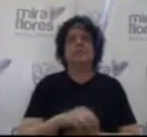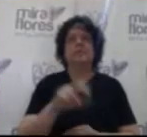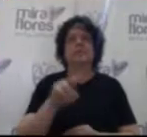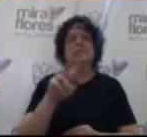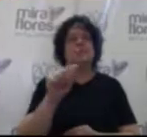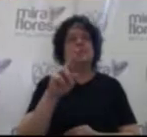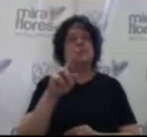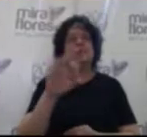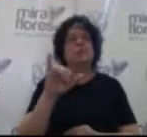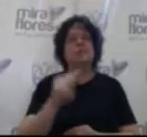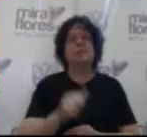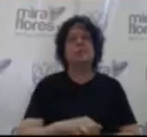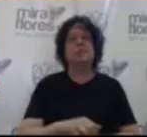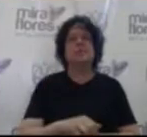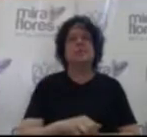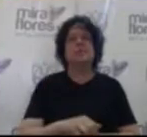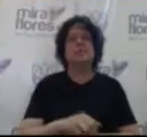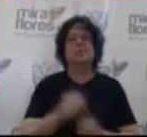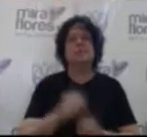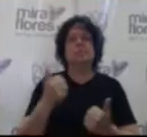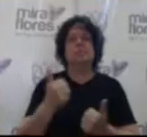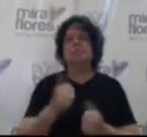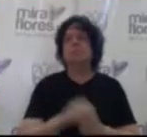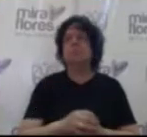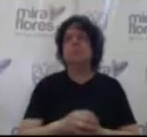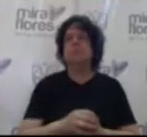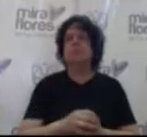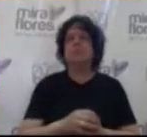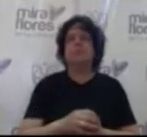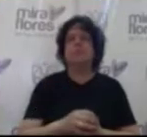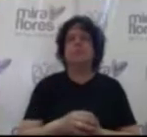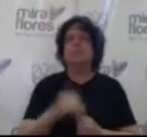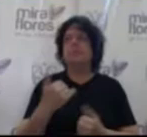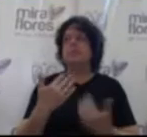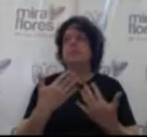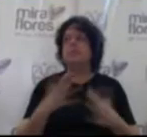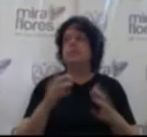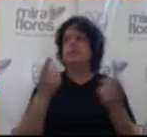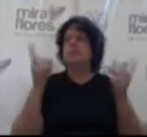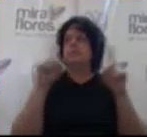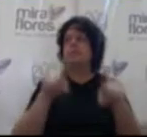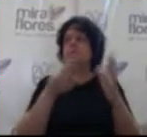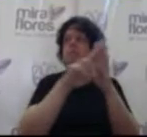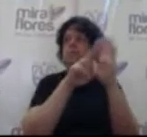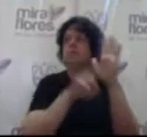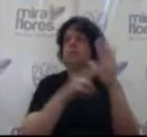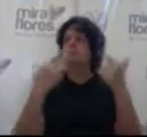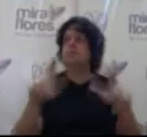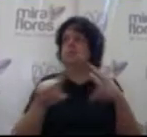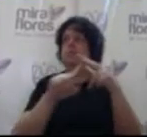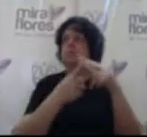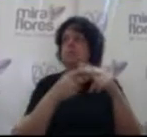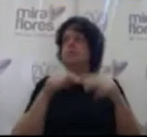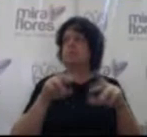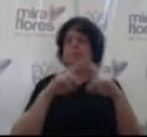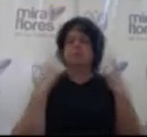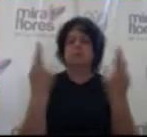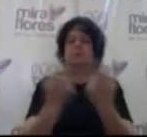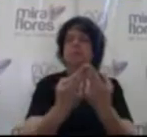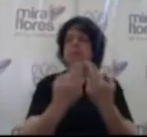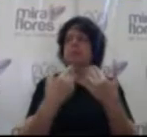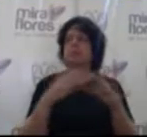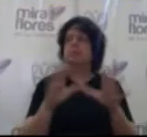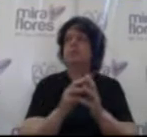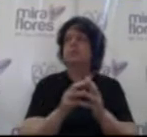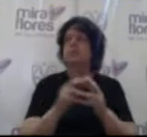Valia Barak Pastor. Presente. Hay quórum, señor alcalde. Muy bien, con el quórum reglamentario damos por instalada la sesión y vamos a lo que es